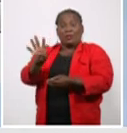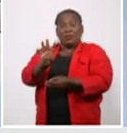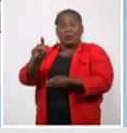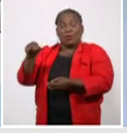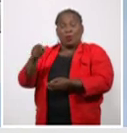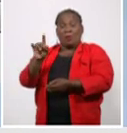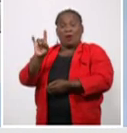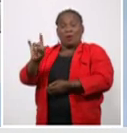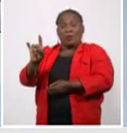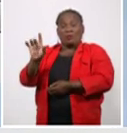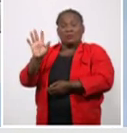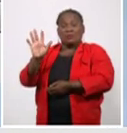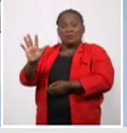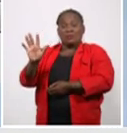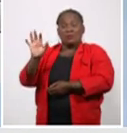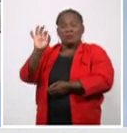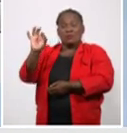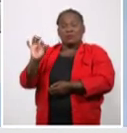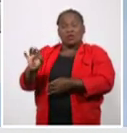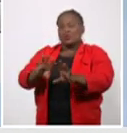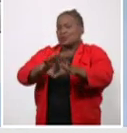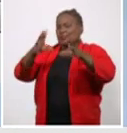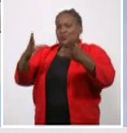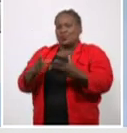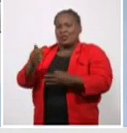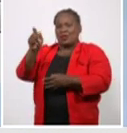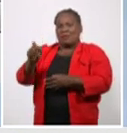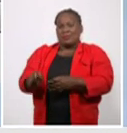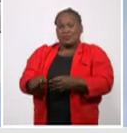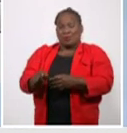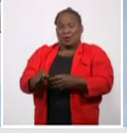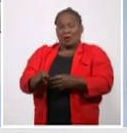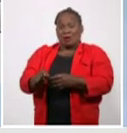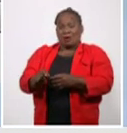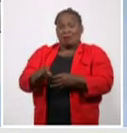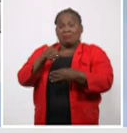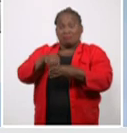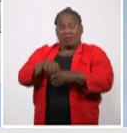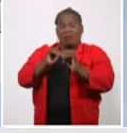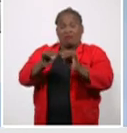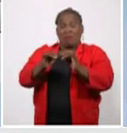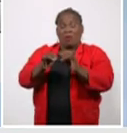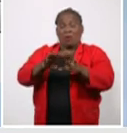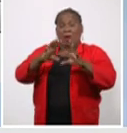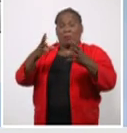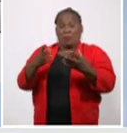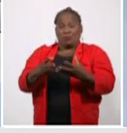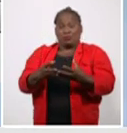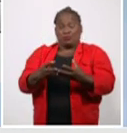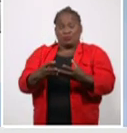44,95% de todos los casos reportados en el mundo, al haber diagnosticado ya